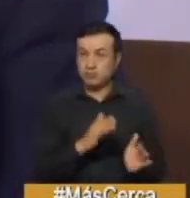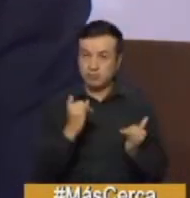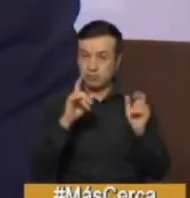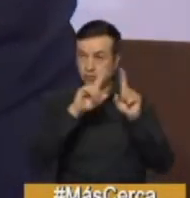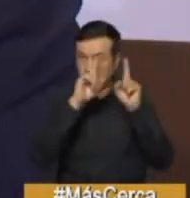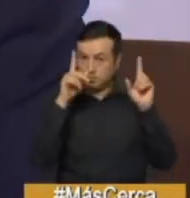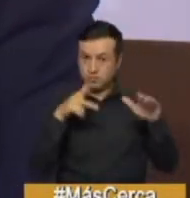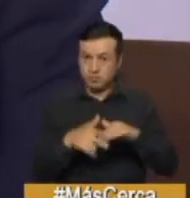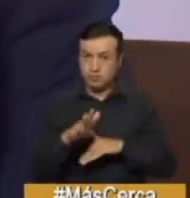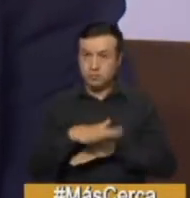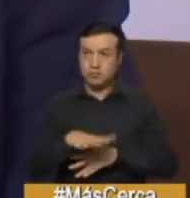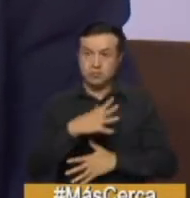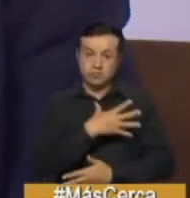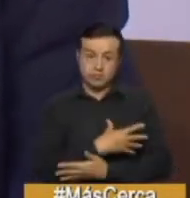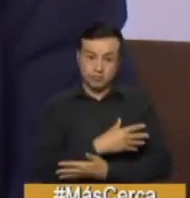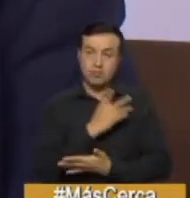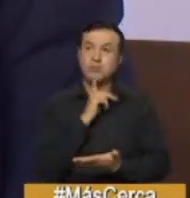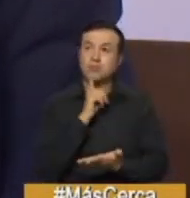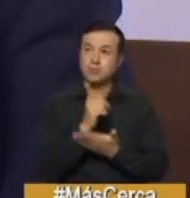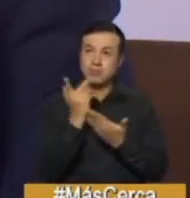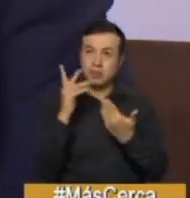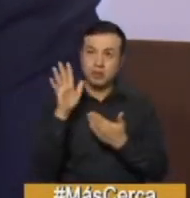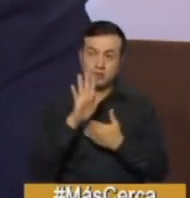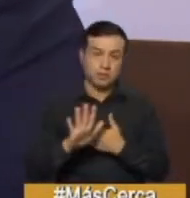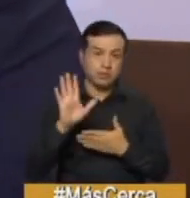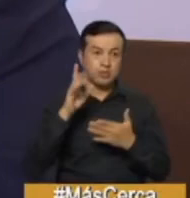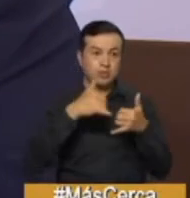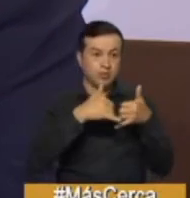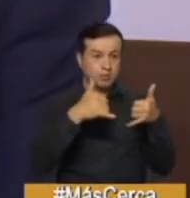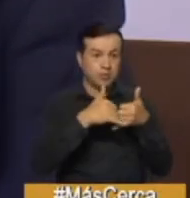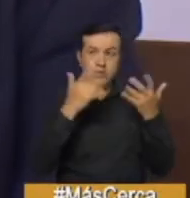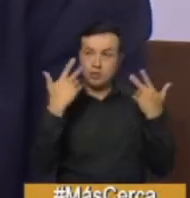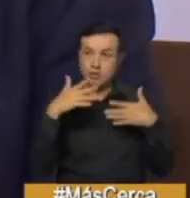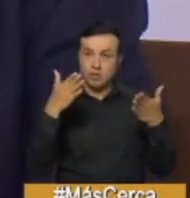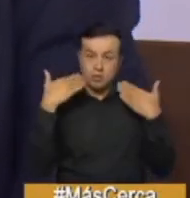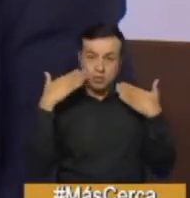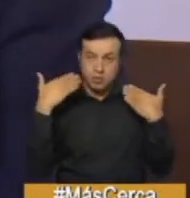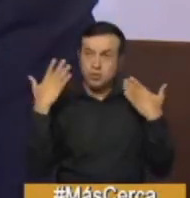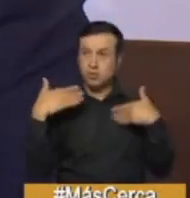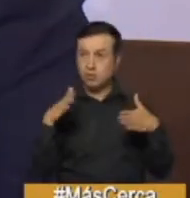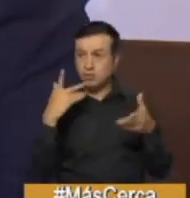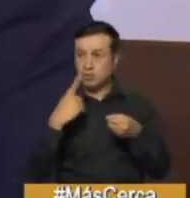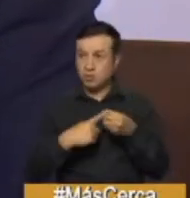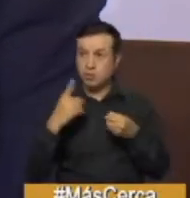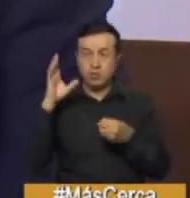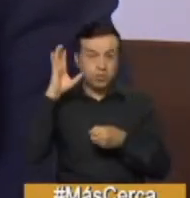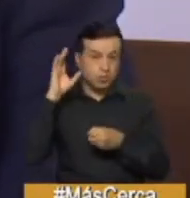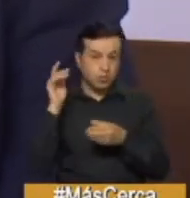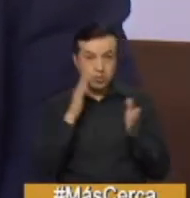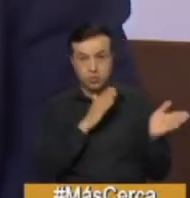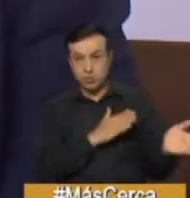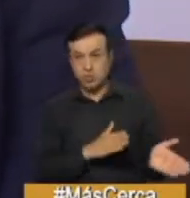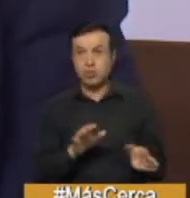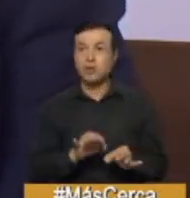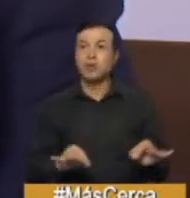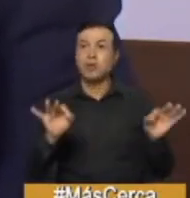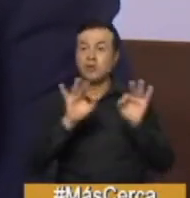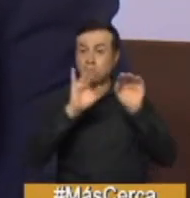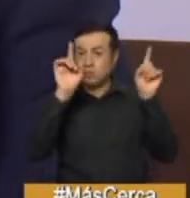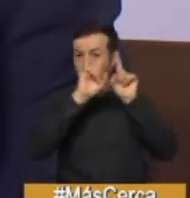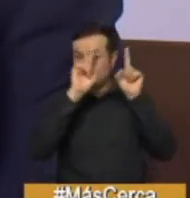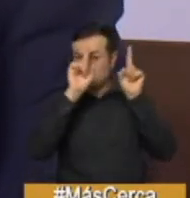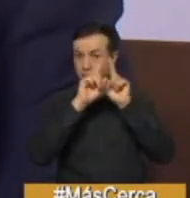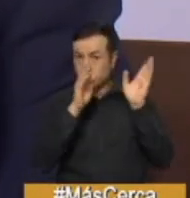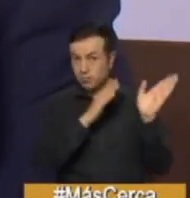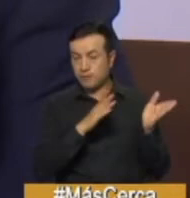vago inaugurando un lactario ya se han inaugurado algunos lactarios en centros comerciales importantes de guayaquil de quito de cuentas importantes empresas también